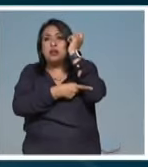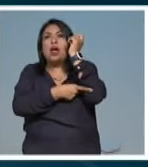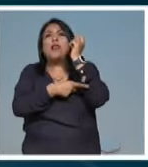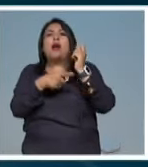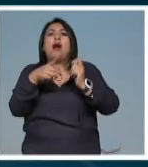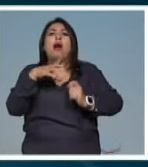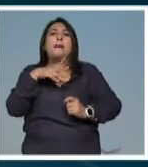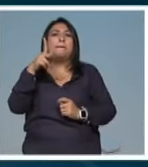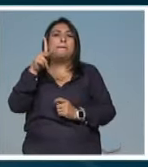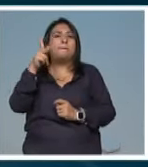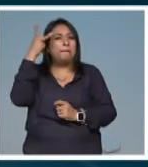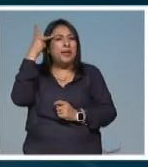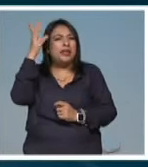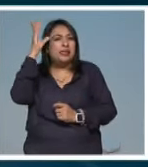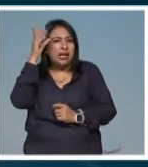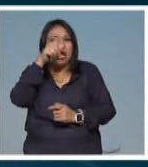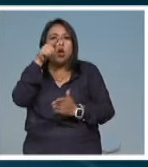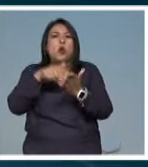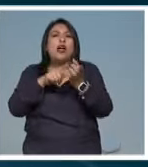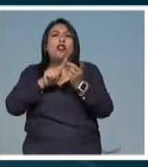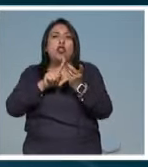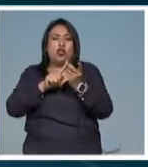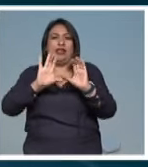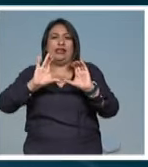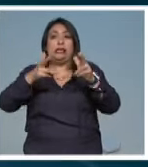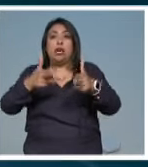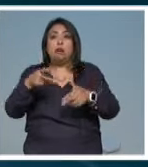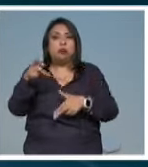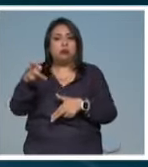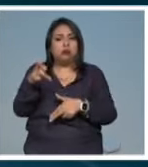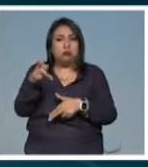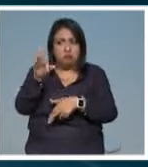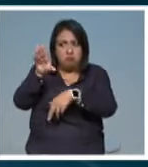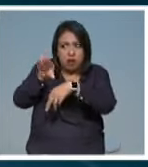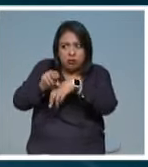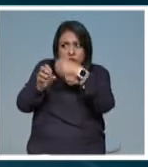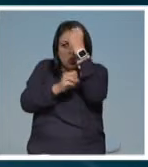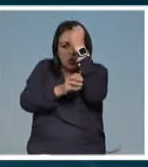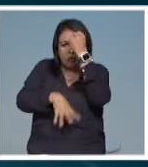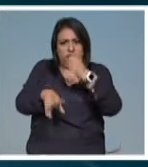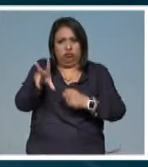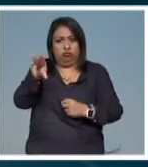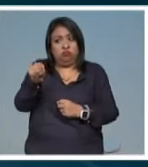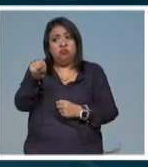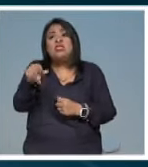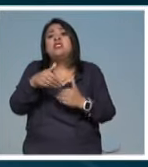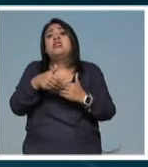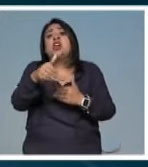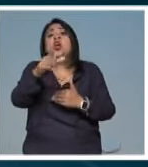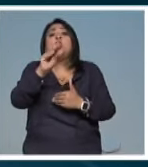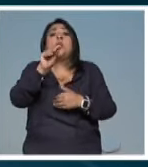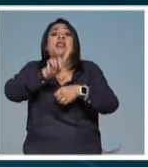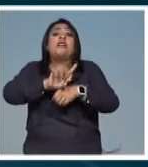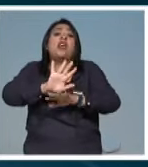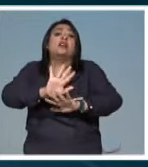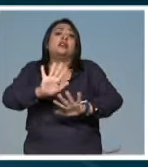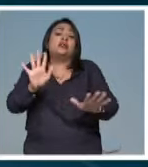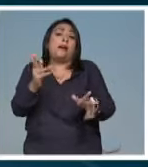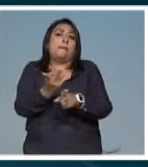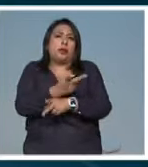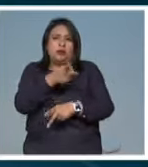parálisis cerebral en Tapachula, Chiapas. A ella no se le permitió acceder a un aborto, so pretexto de que habían pasado más de 90 días.